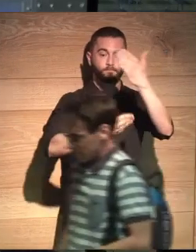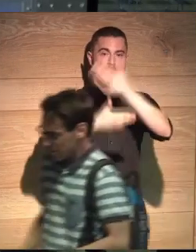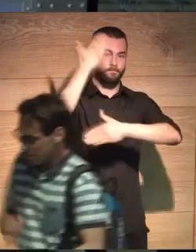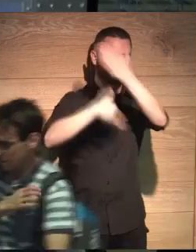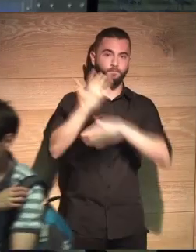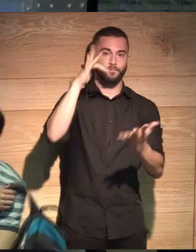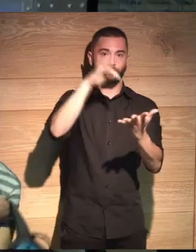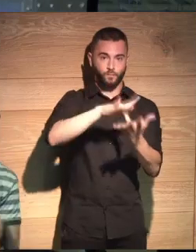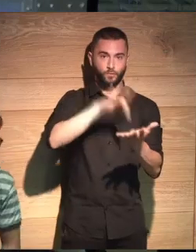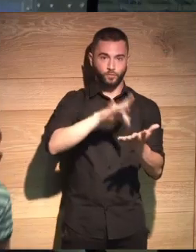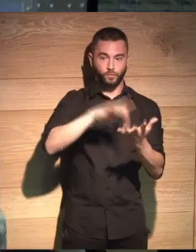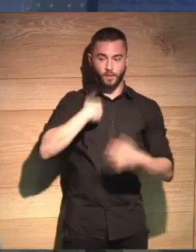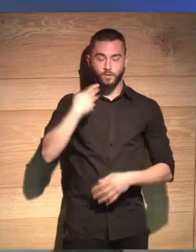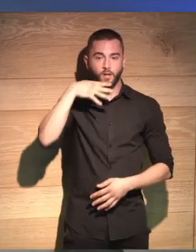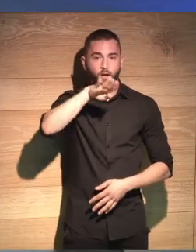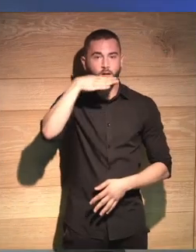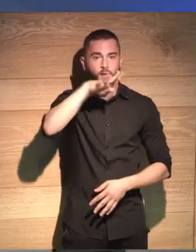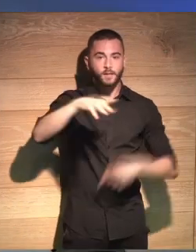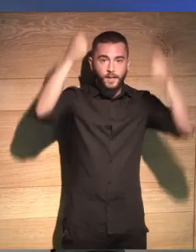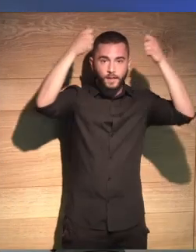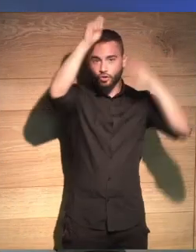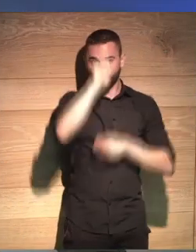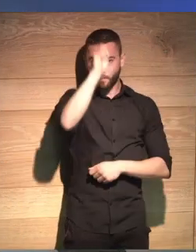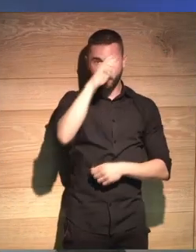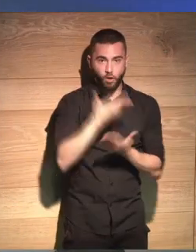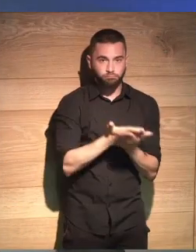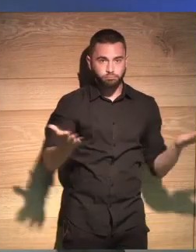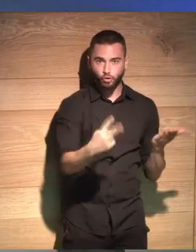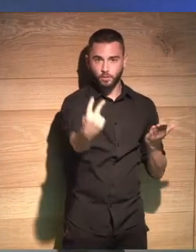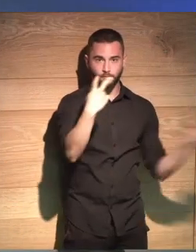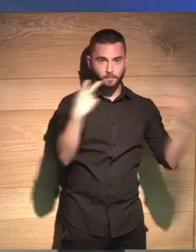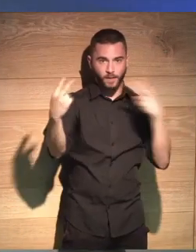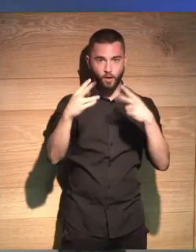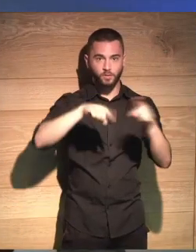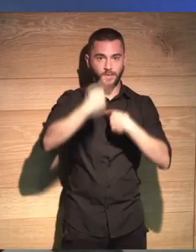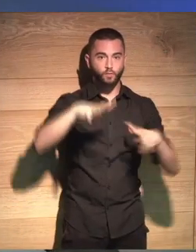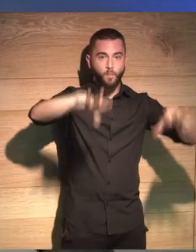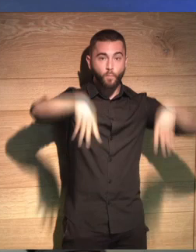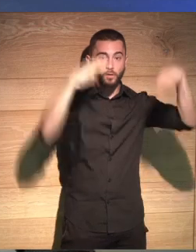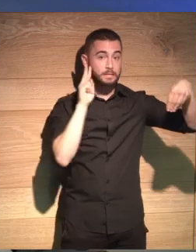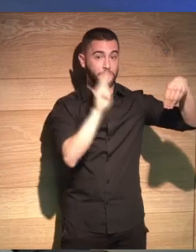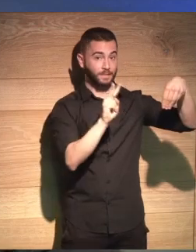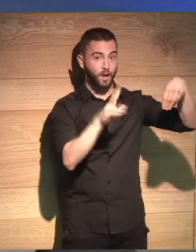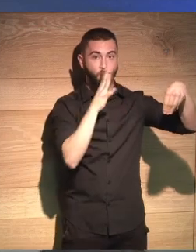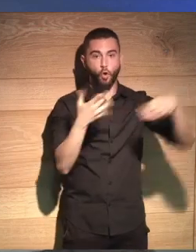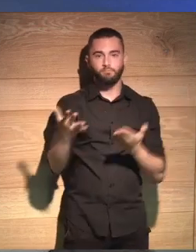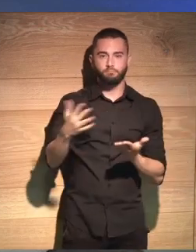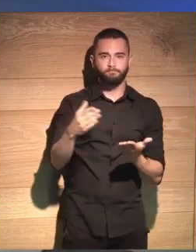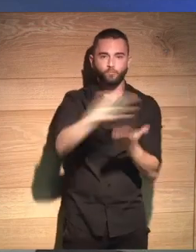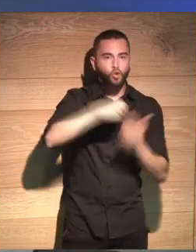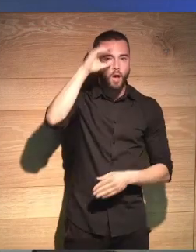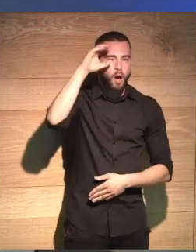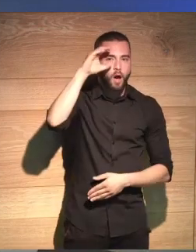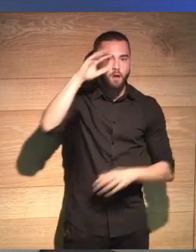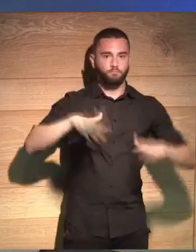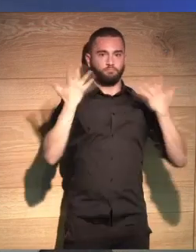sucedió. Grité la palabra sombrero y todos ustedes me miraron. Y después miraron hacia las montañas, porque todos escuchamos de